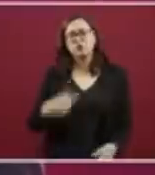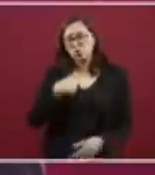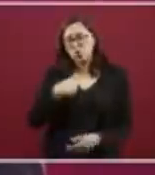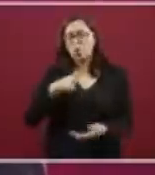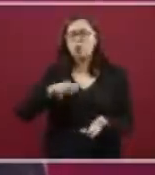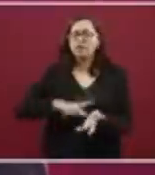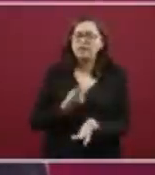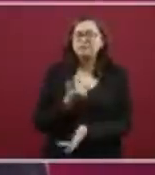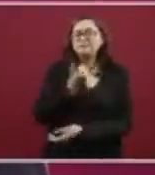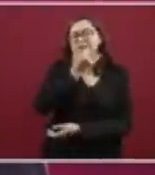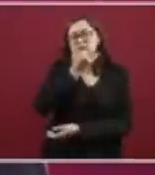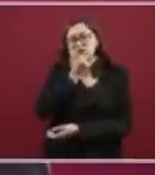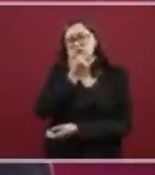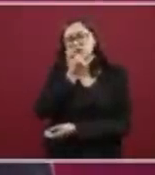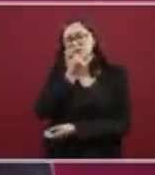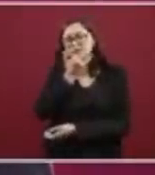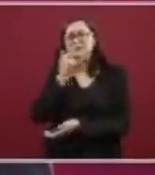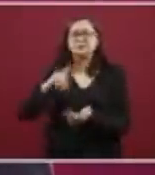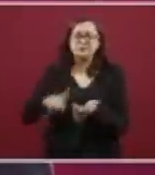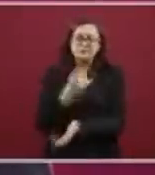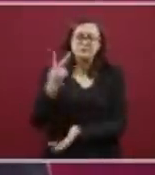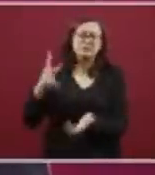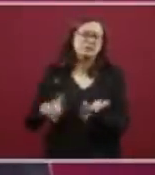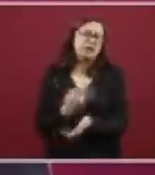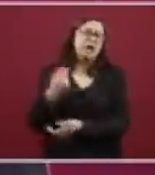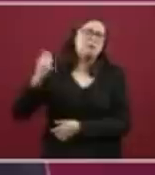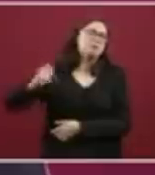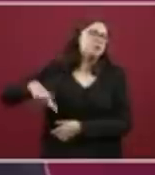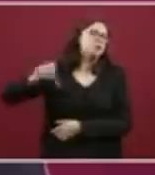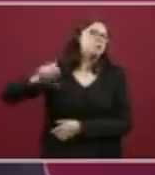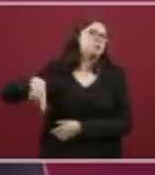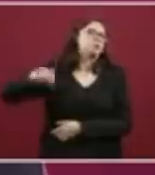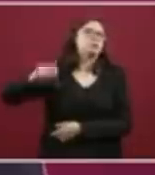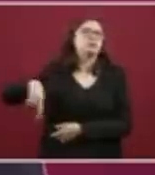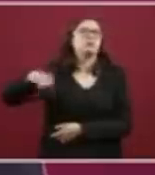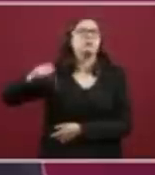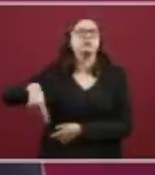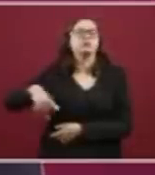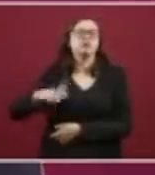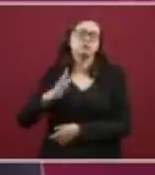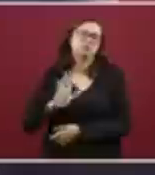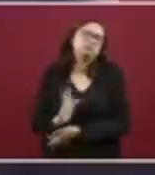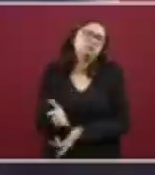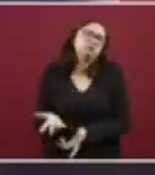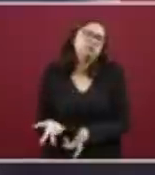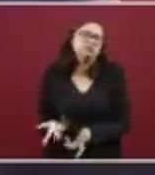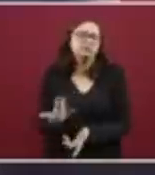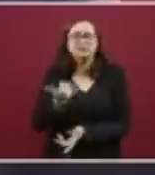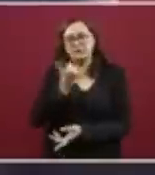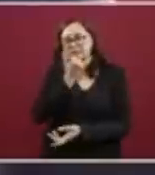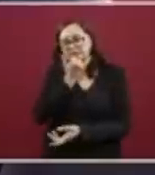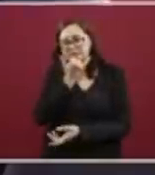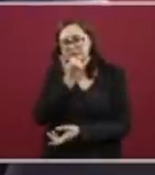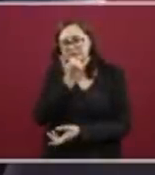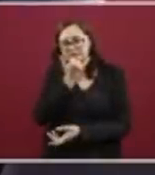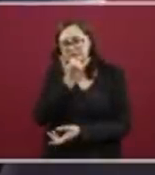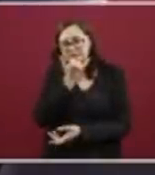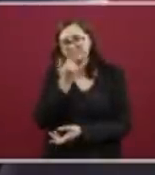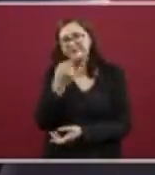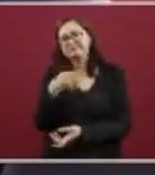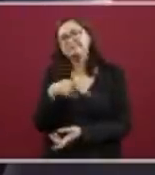repitiendo, parezco disco rayado, pero los